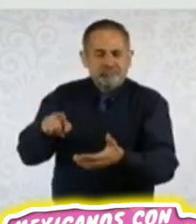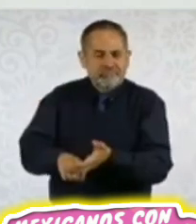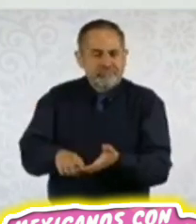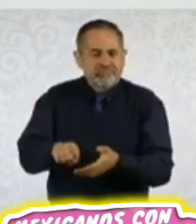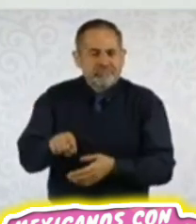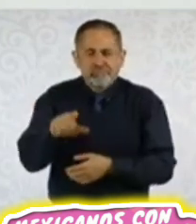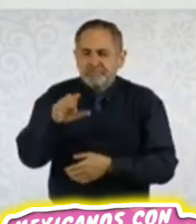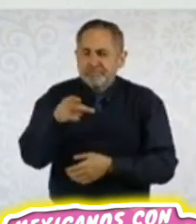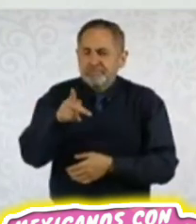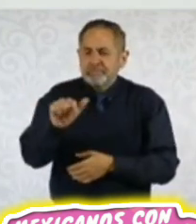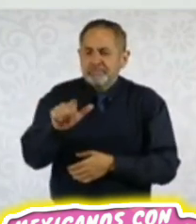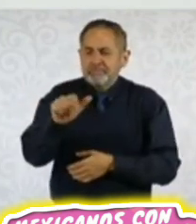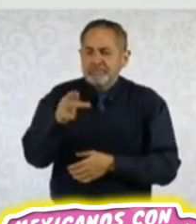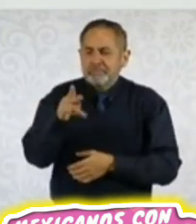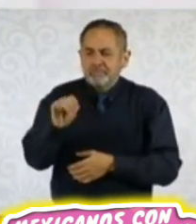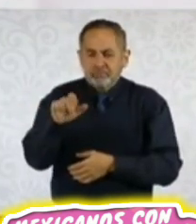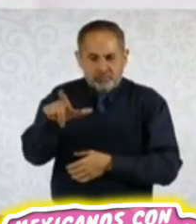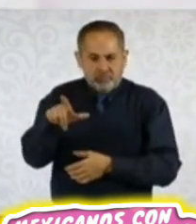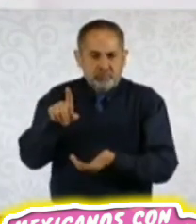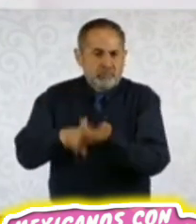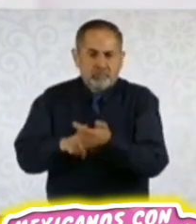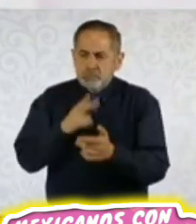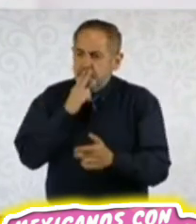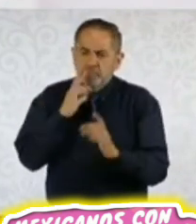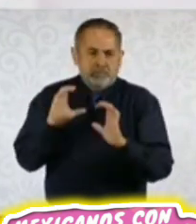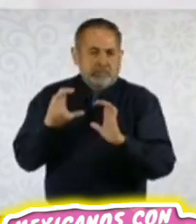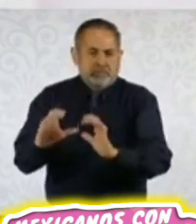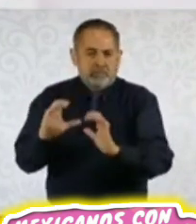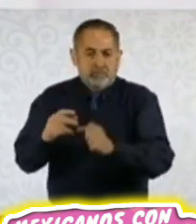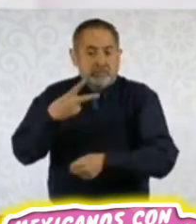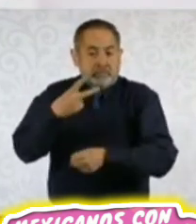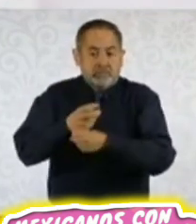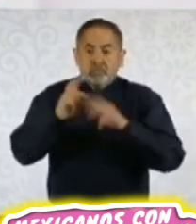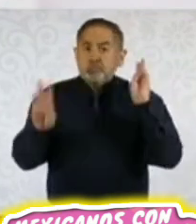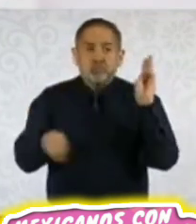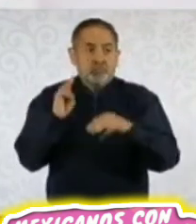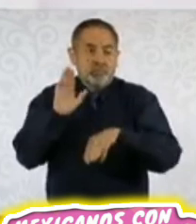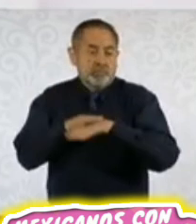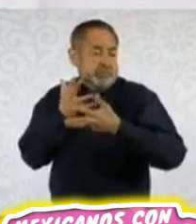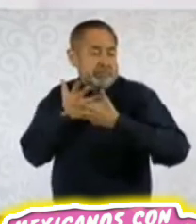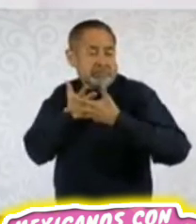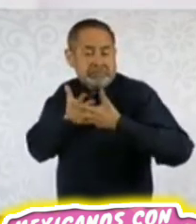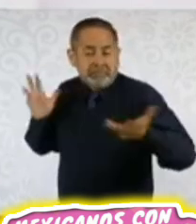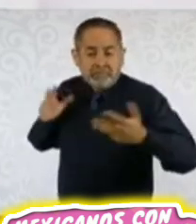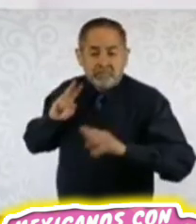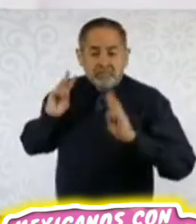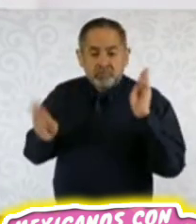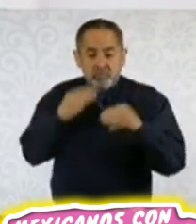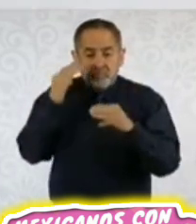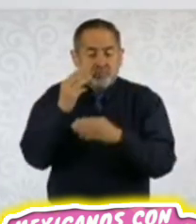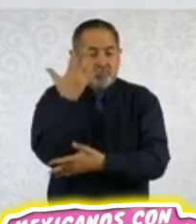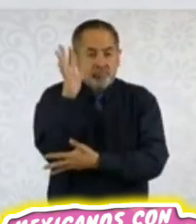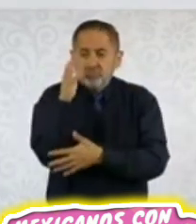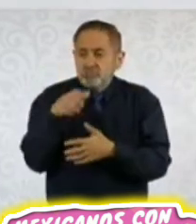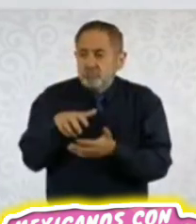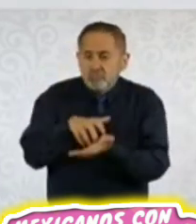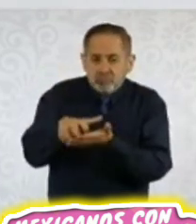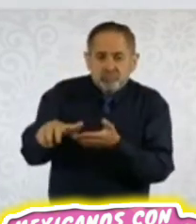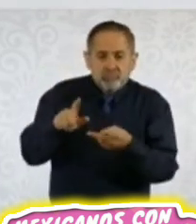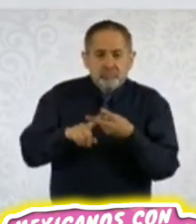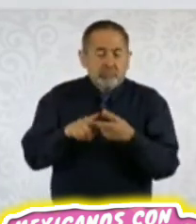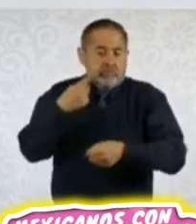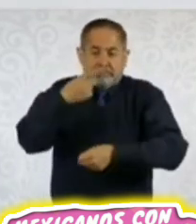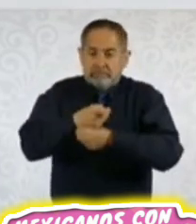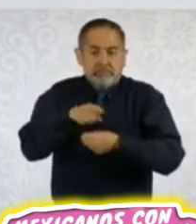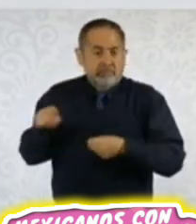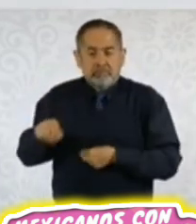Biosfera de Calakmul, hoy es la segunda reserva en el mundo más grande de selva baja. La primera es el